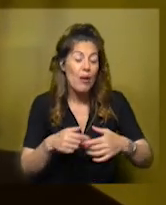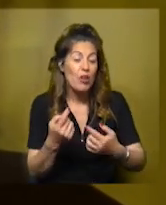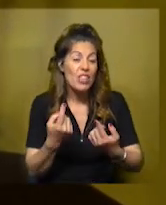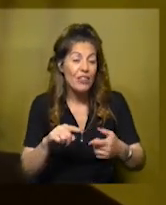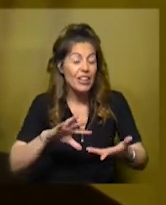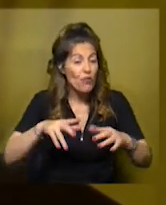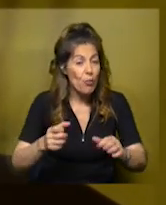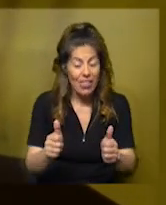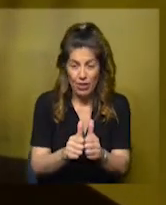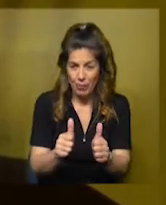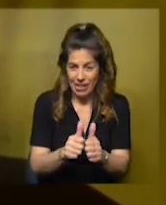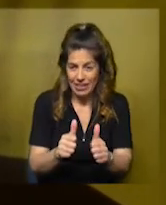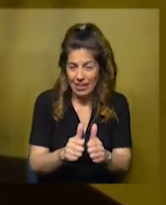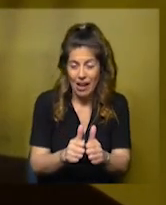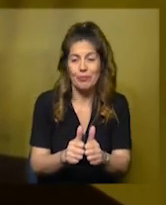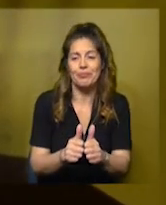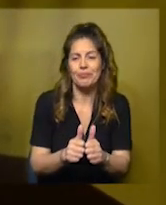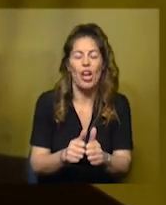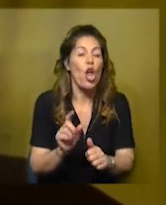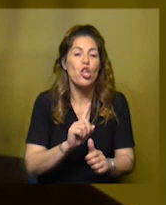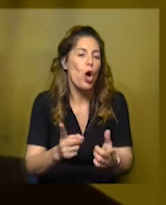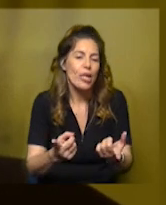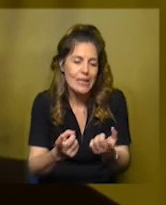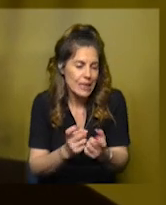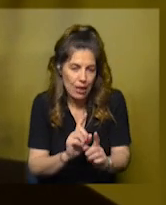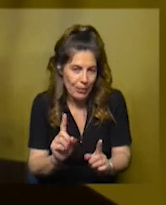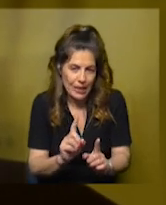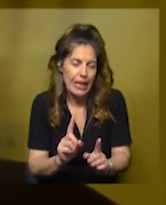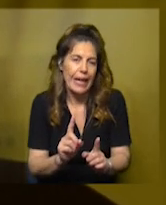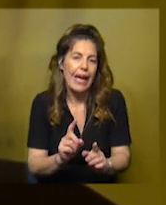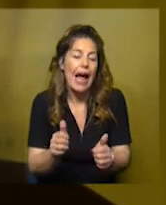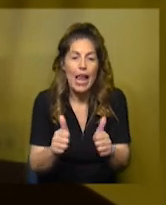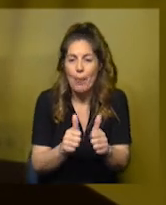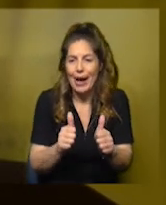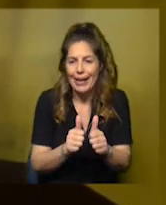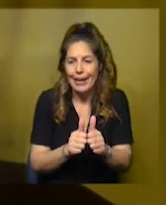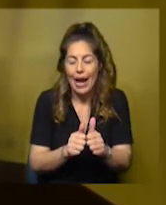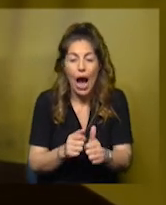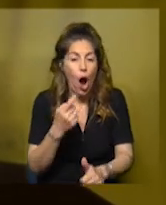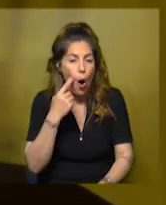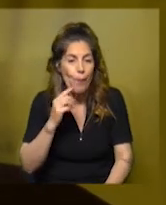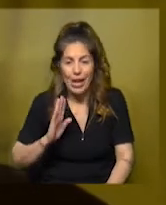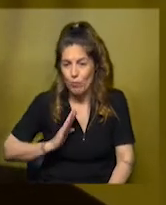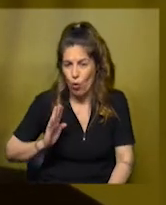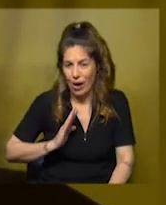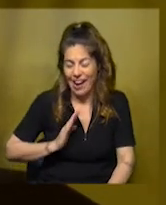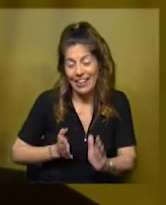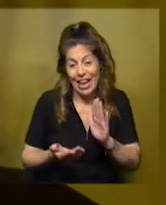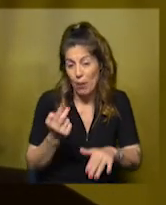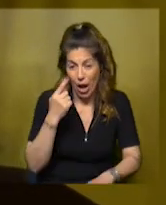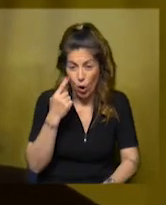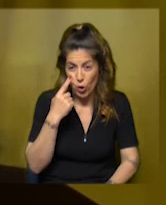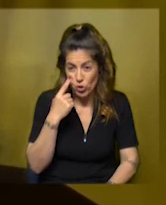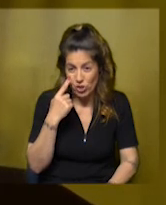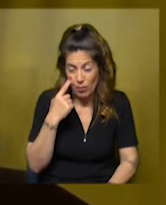parejas e No necesariamente a la pareja heterosexual que es la que más conocemos y la